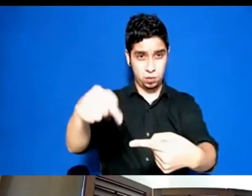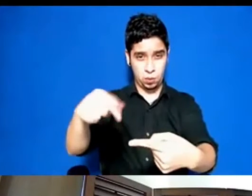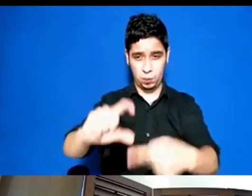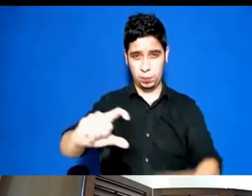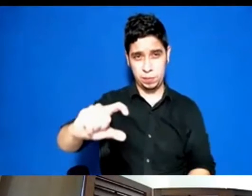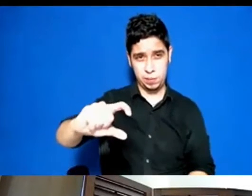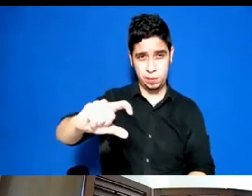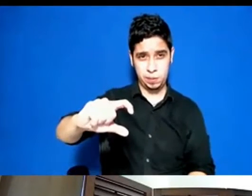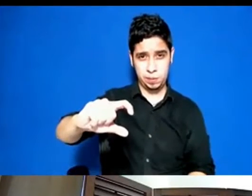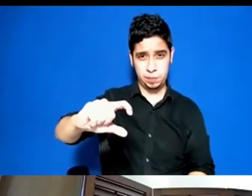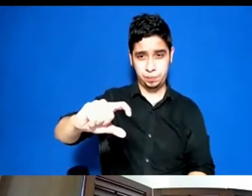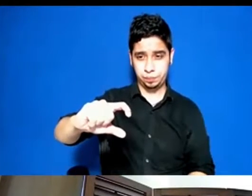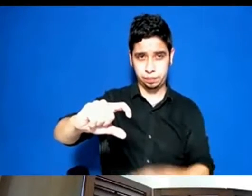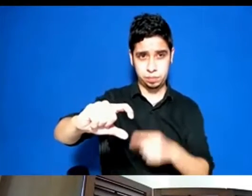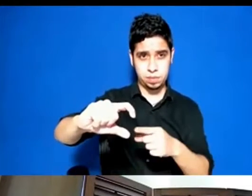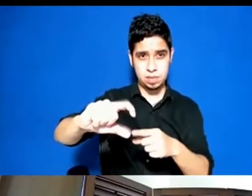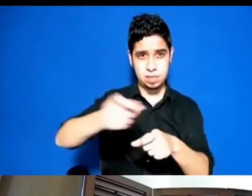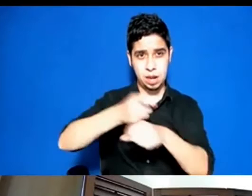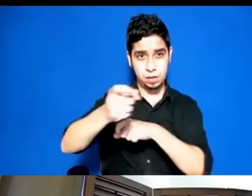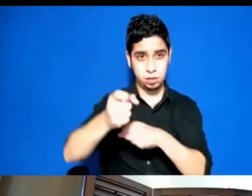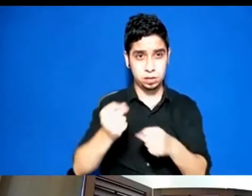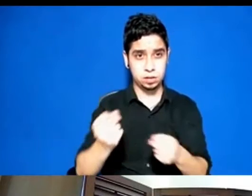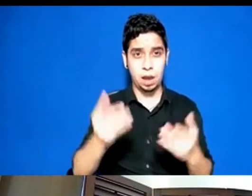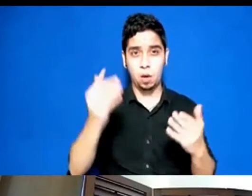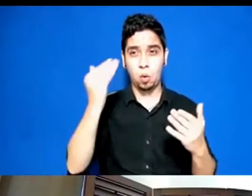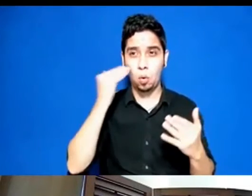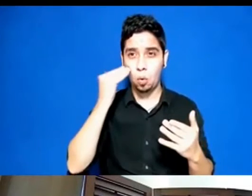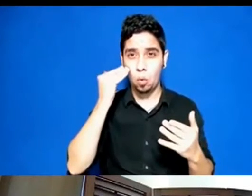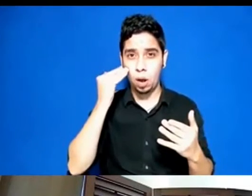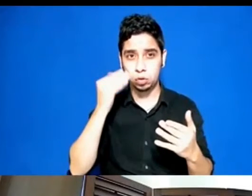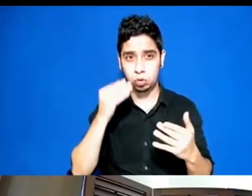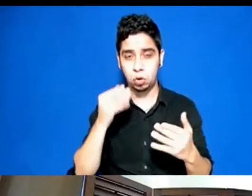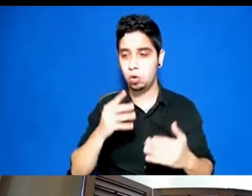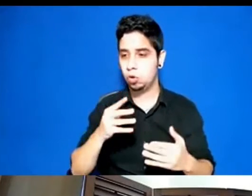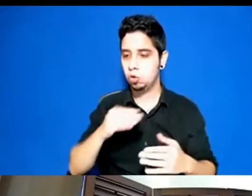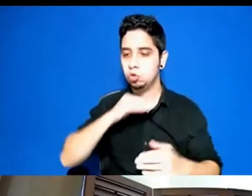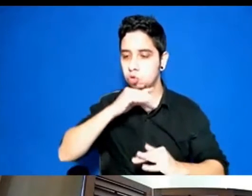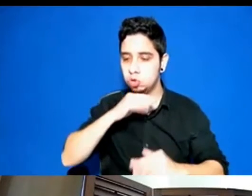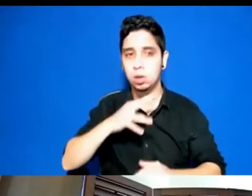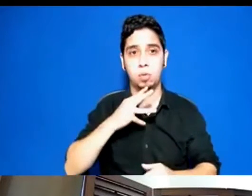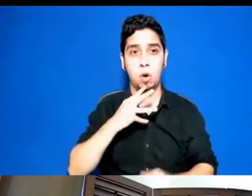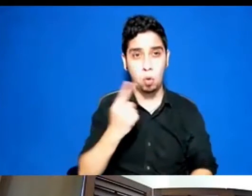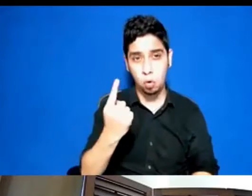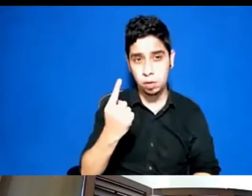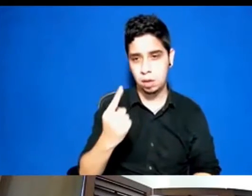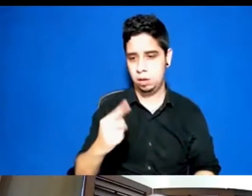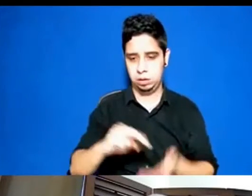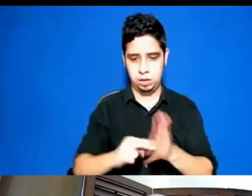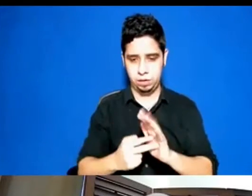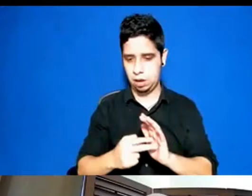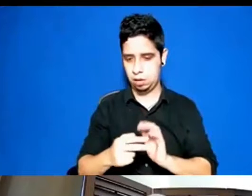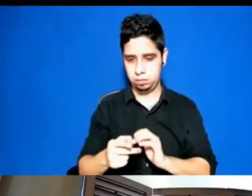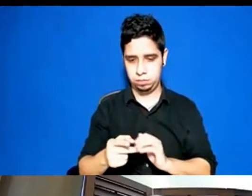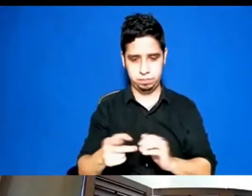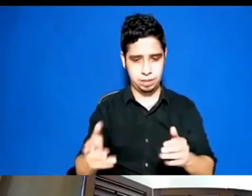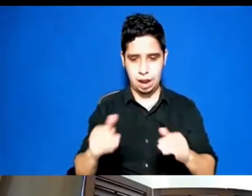Una colilla, le hace daño a no sé cuántos galones ahora mismo de agua. Una. O sea, no es un cenicero la playa. Si